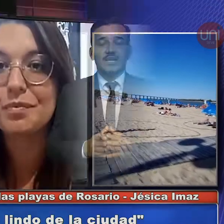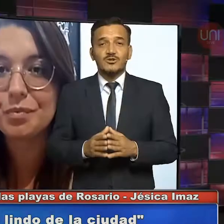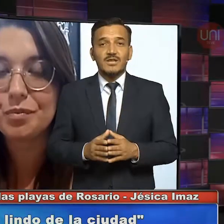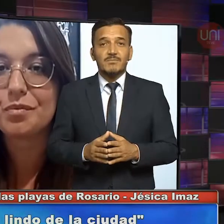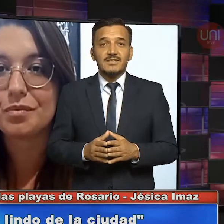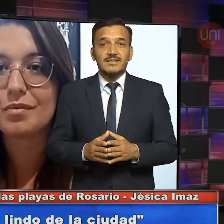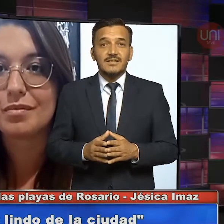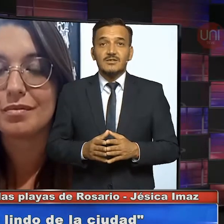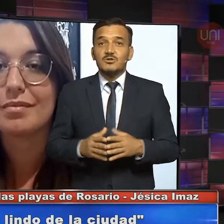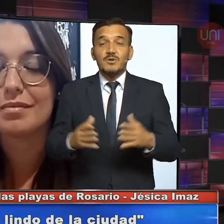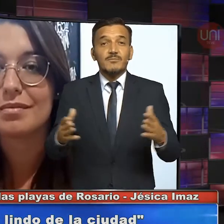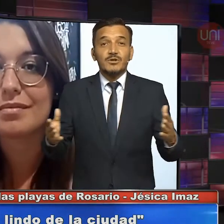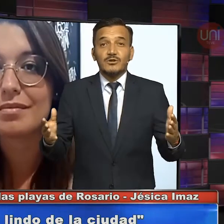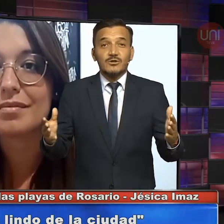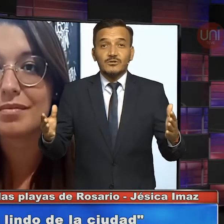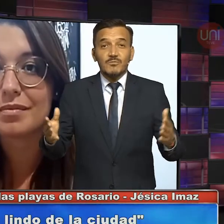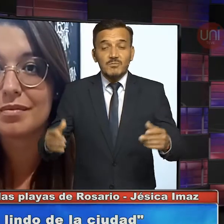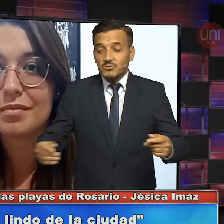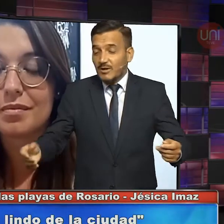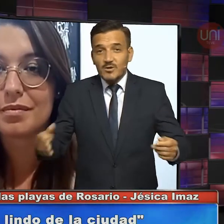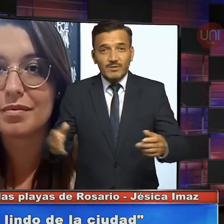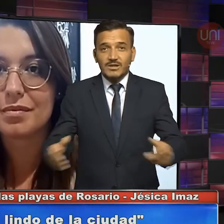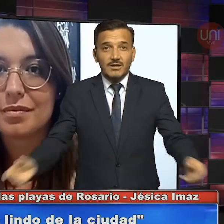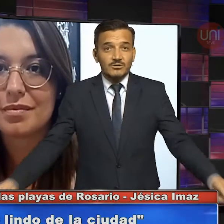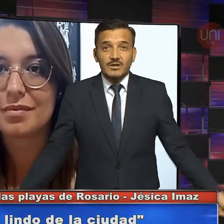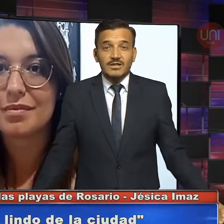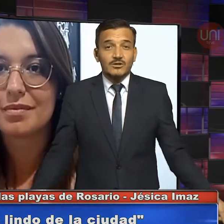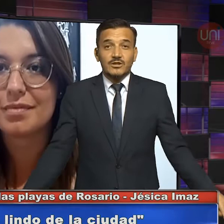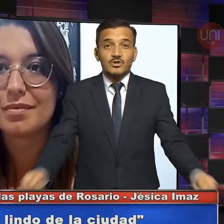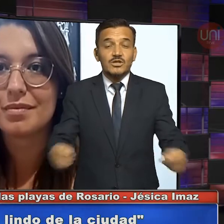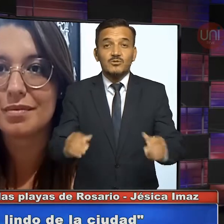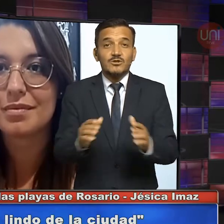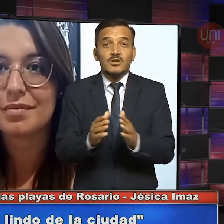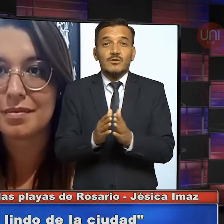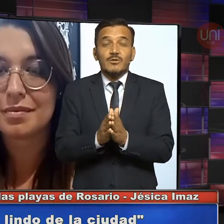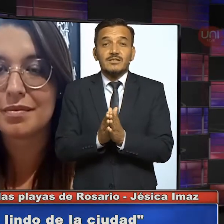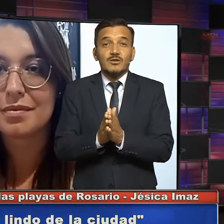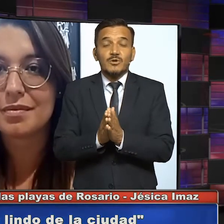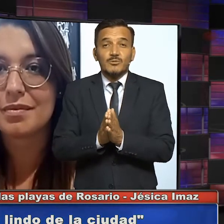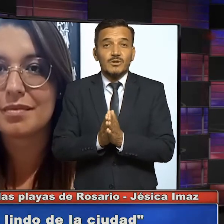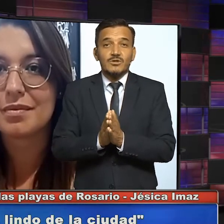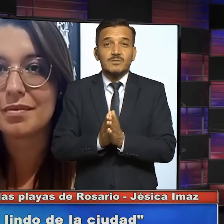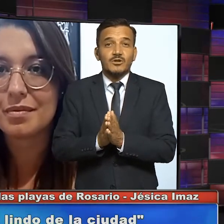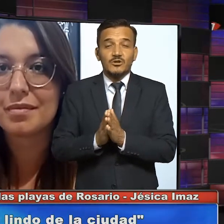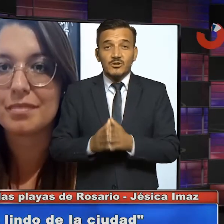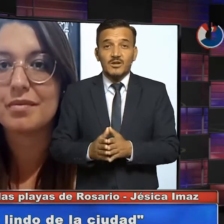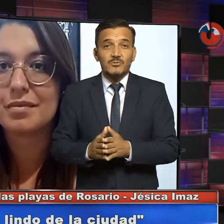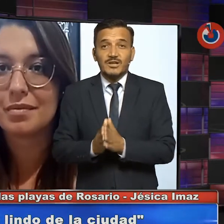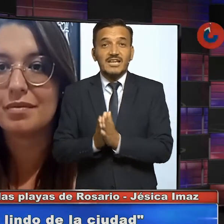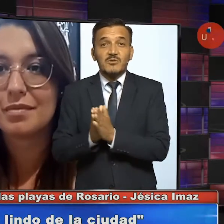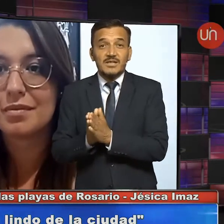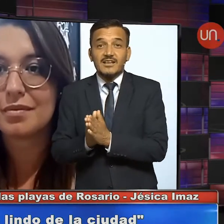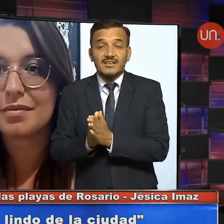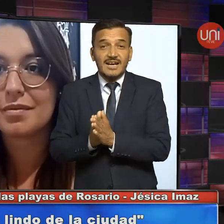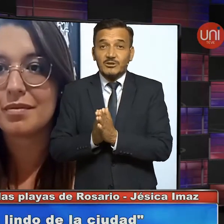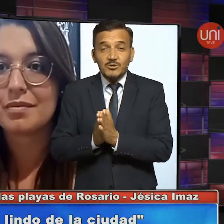las otras playas, uh-huh, se hubieran puesto los mismos, hula hula, como indicabas vos, estos círculos, hubieran sido puestos por el municipio en todos lados, porque hay que